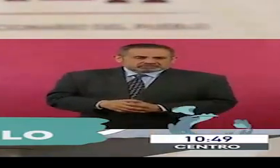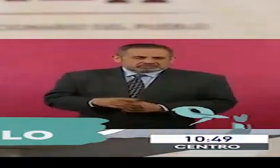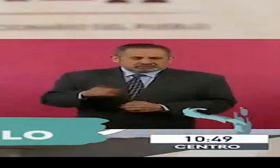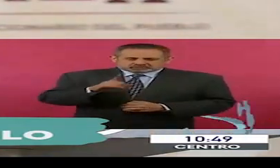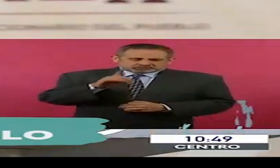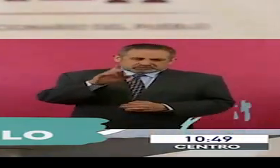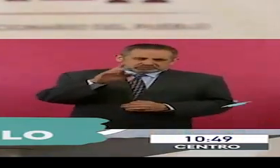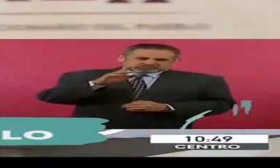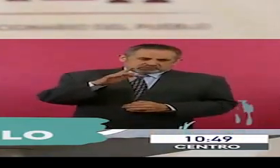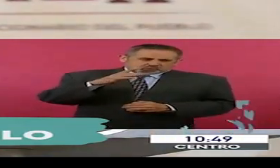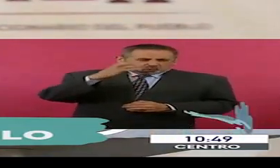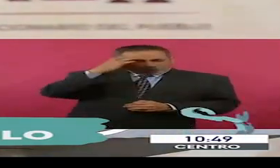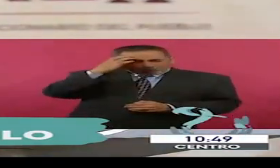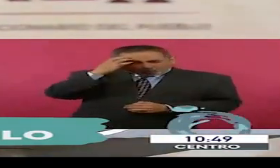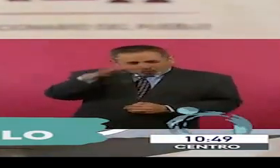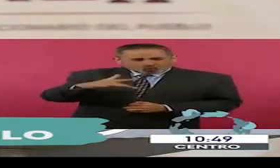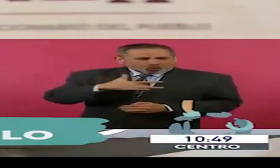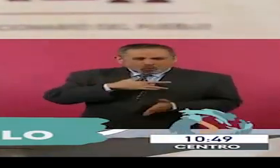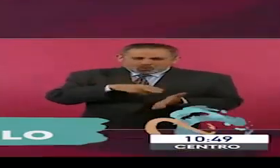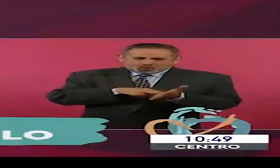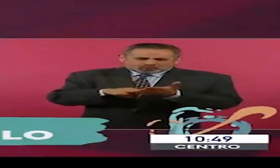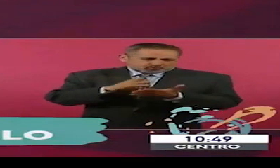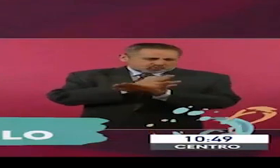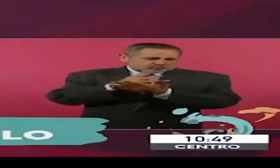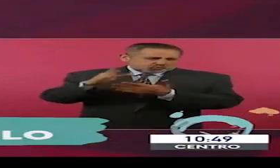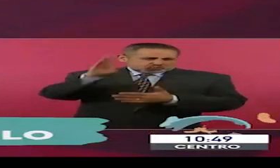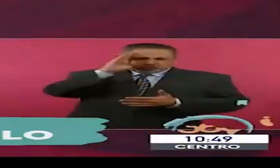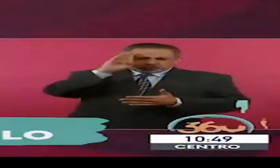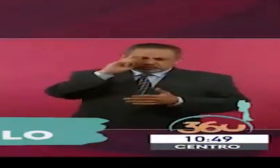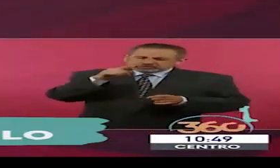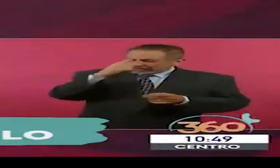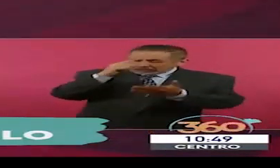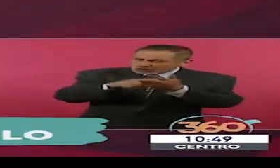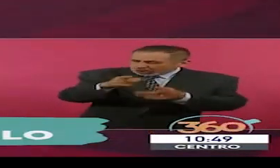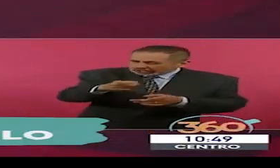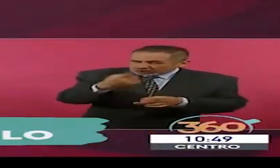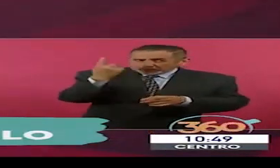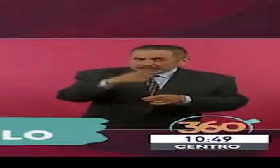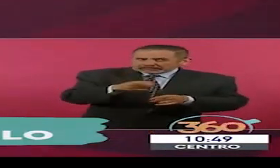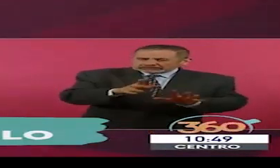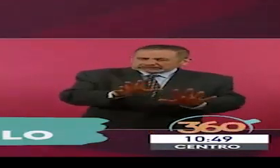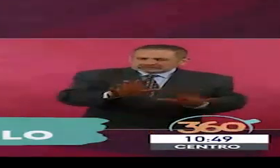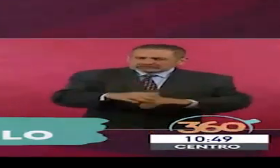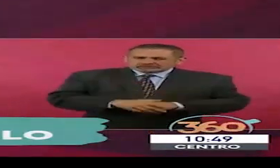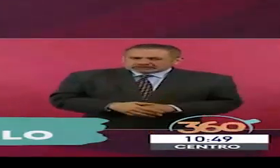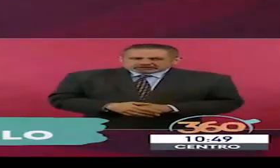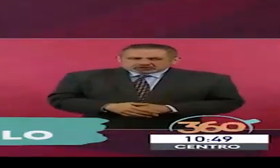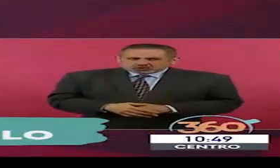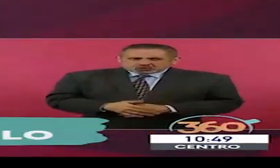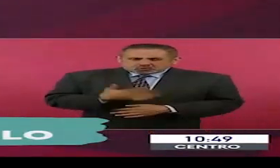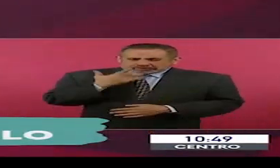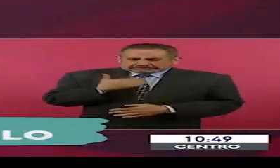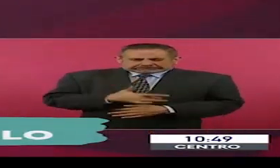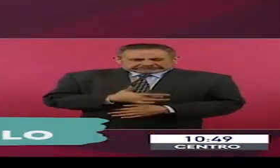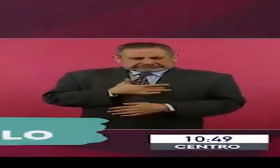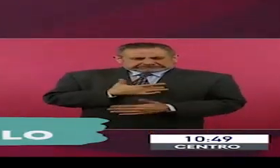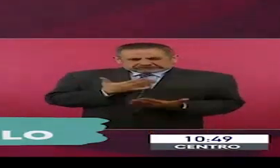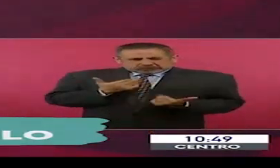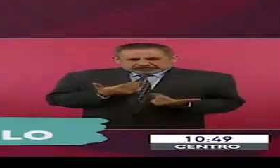barbaridad es este extremo no es inhumano